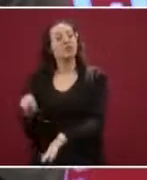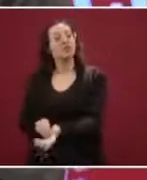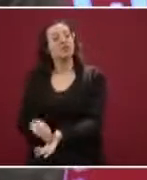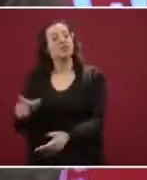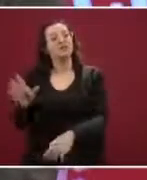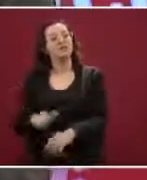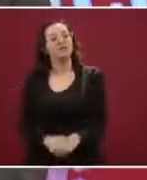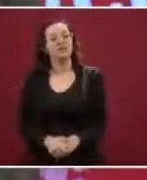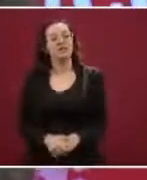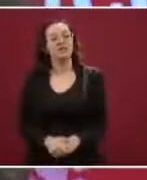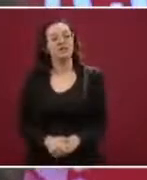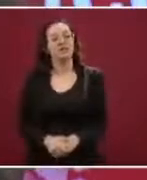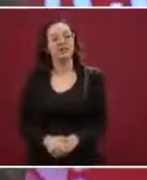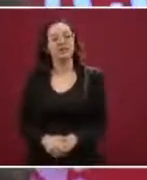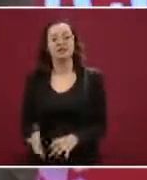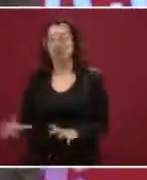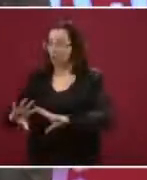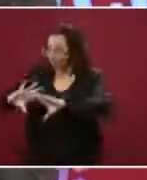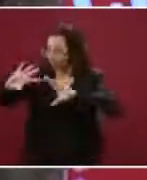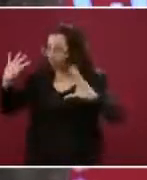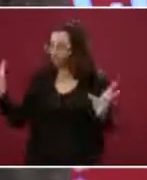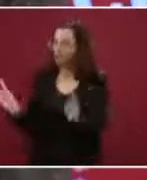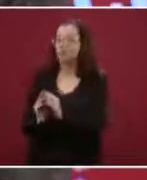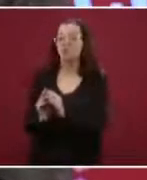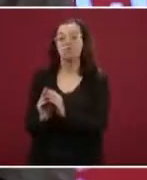porque el estimado son 90,000 millones.